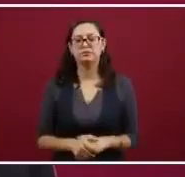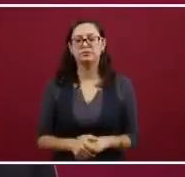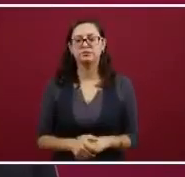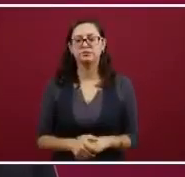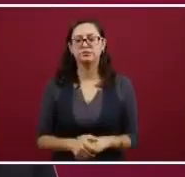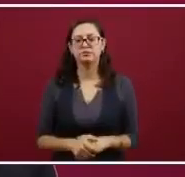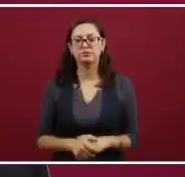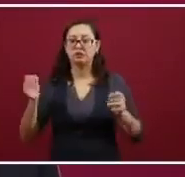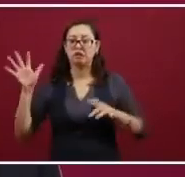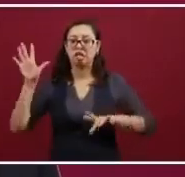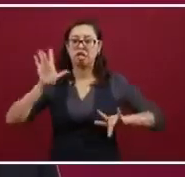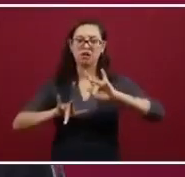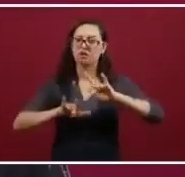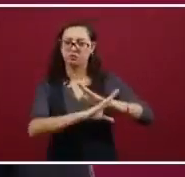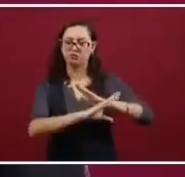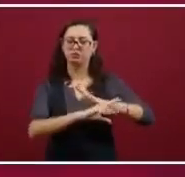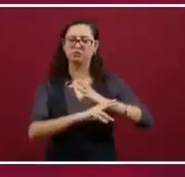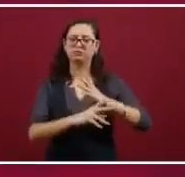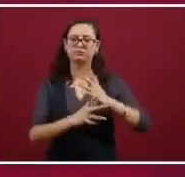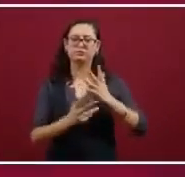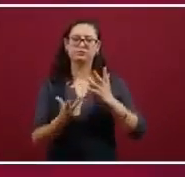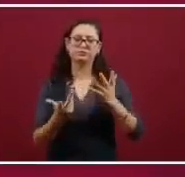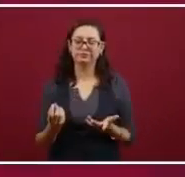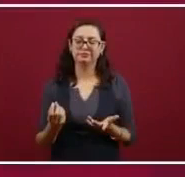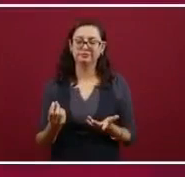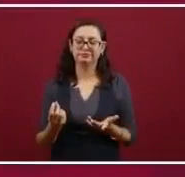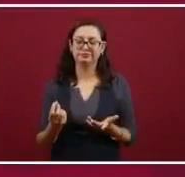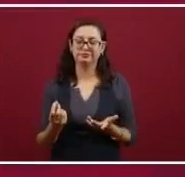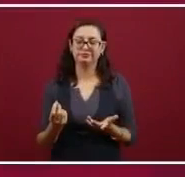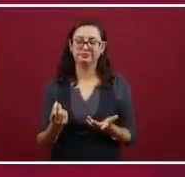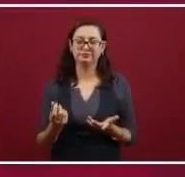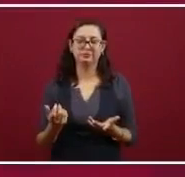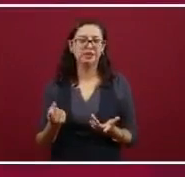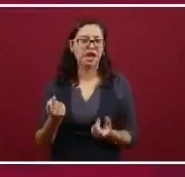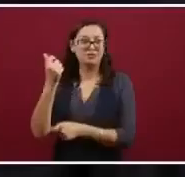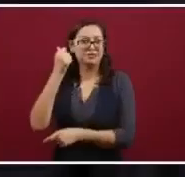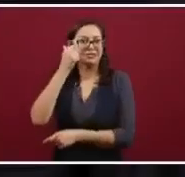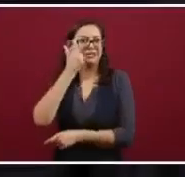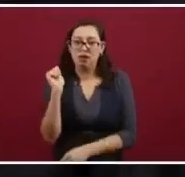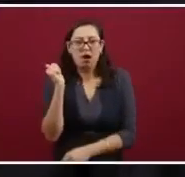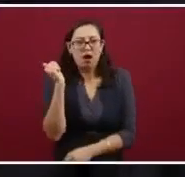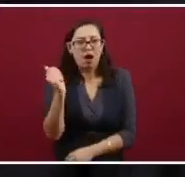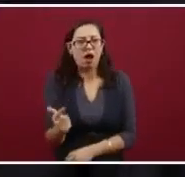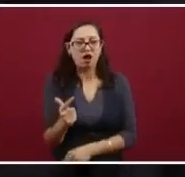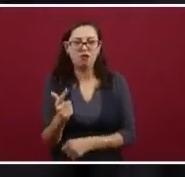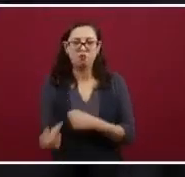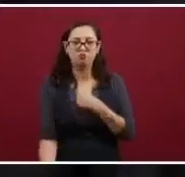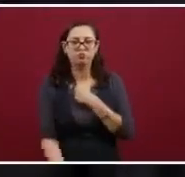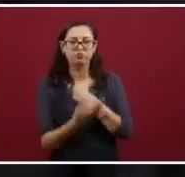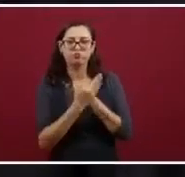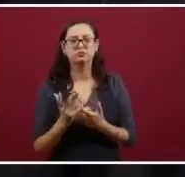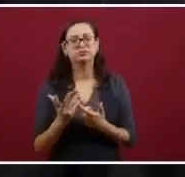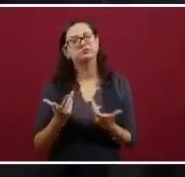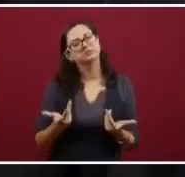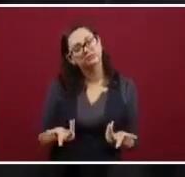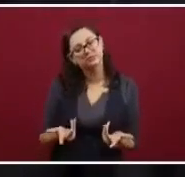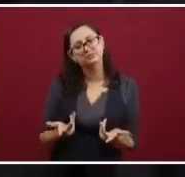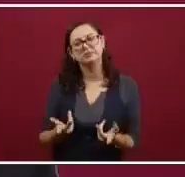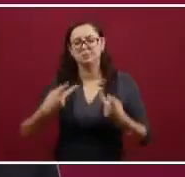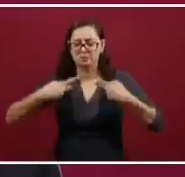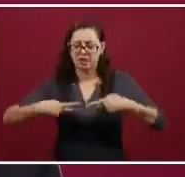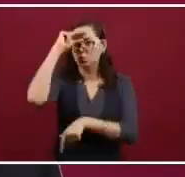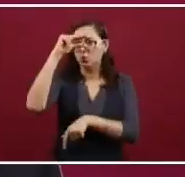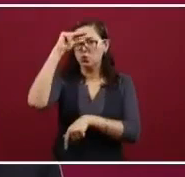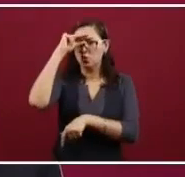haya manipulación, porque hay quienes siempre quieren sacar raja política. Entonces, los taxistas son gente